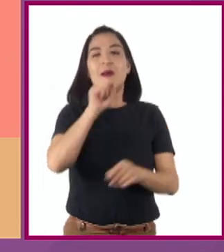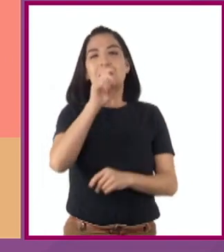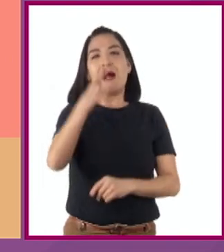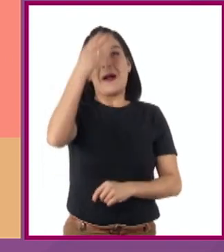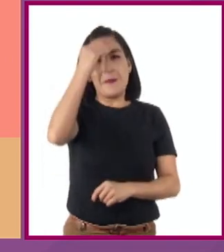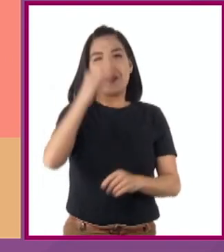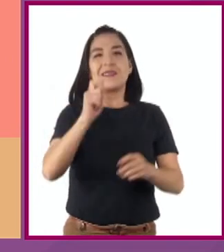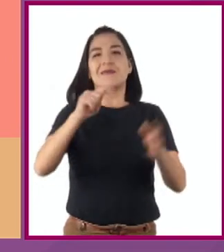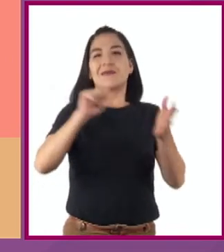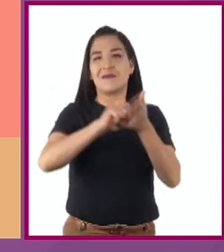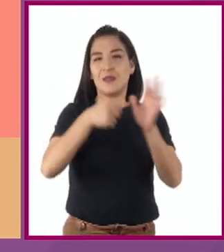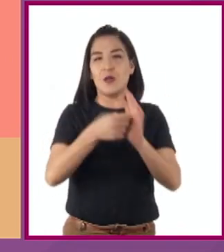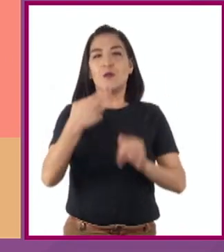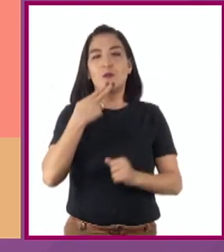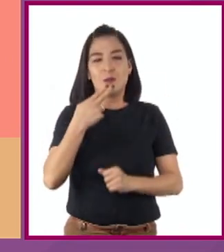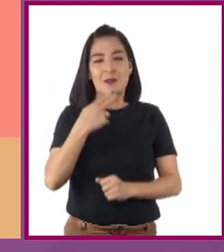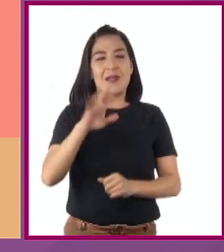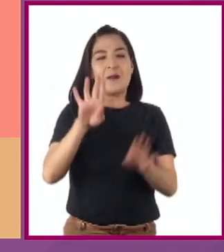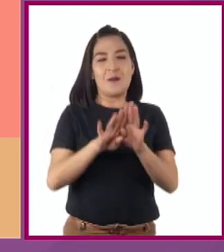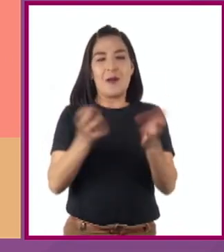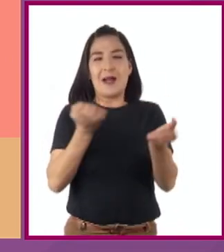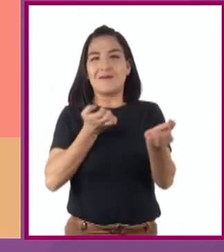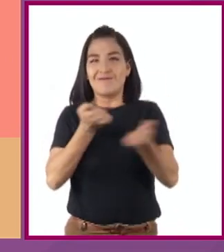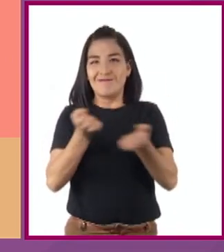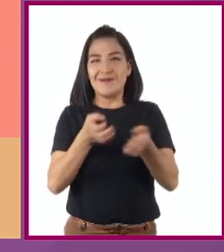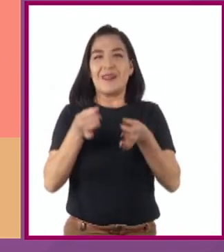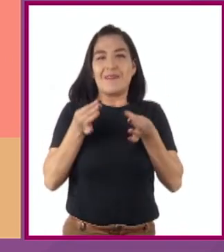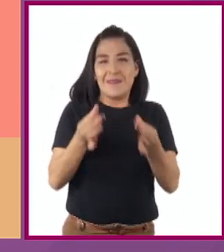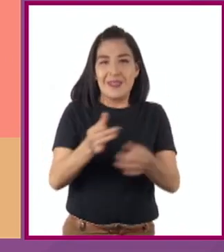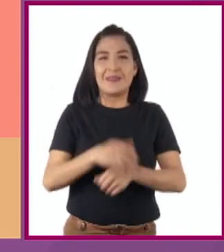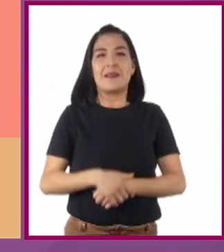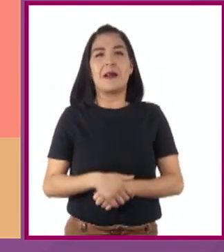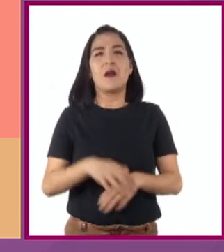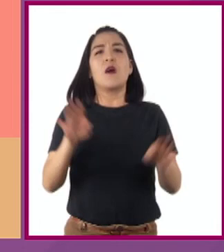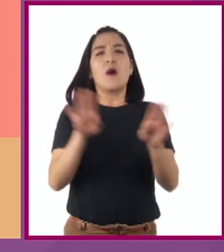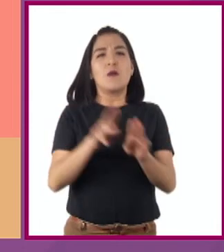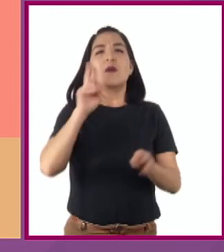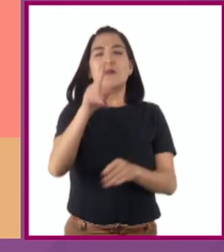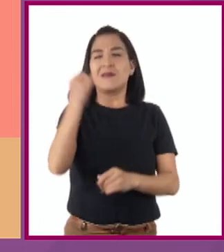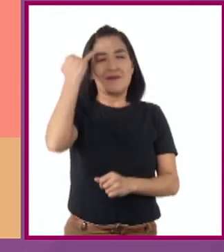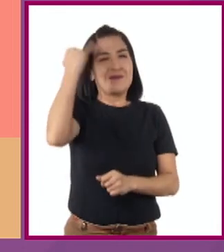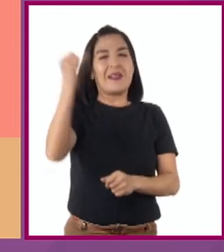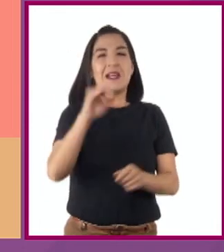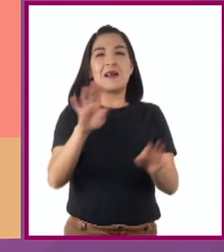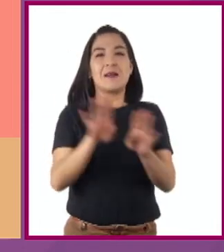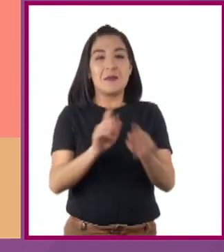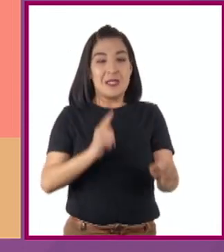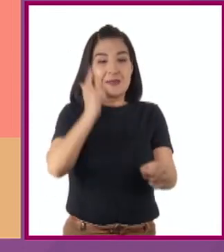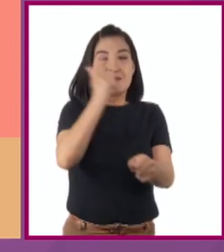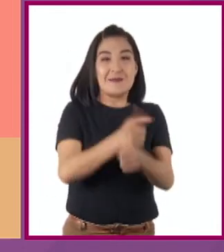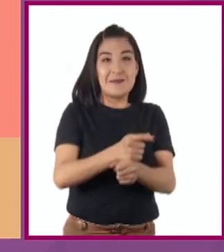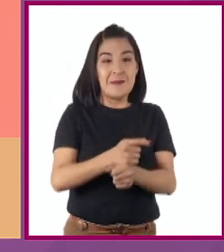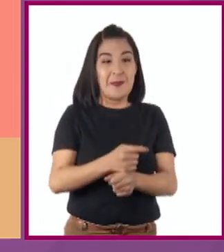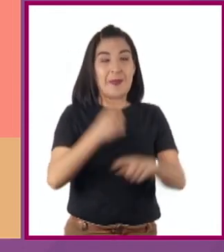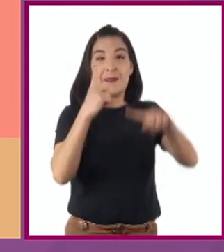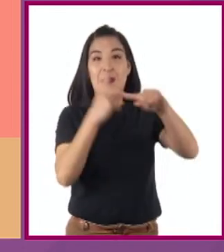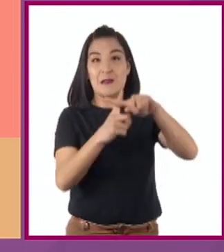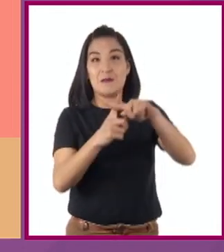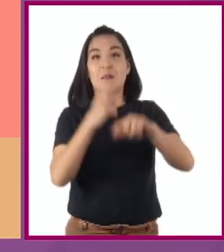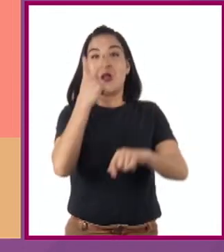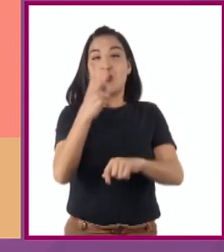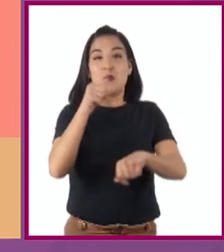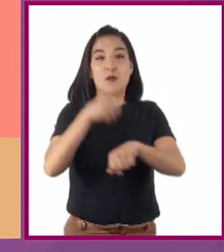usar la técnica de ensayo y refinamiento. Pero imagínense que tienen que encontrar la suma de dos números que